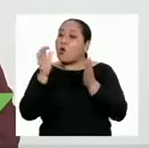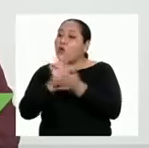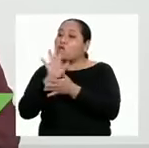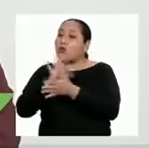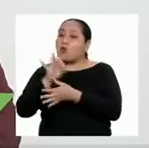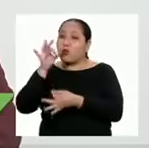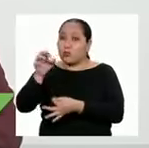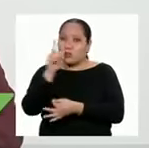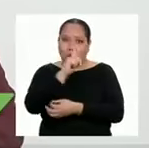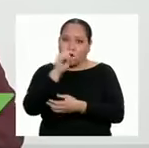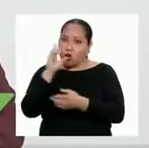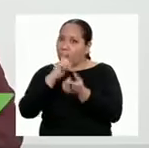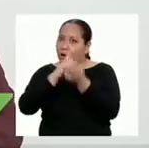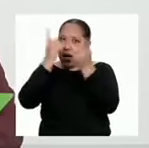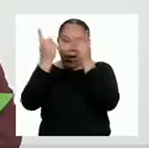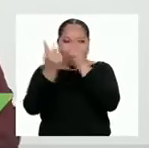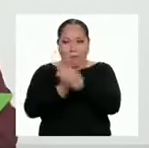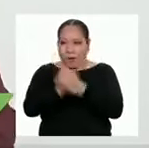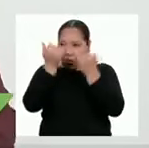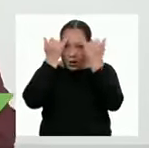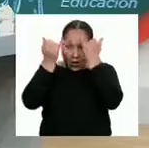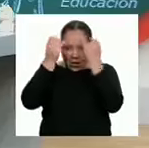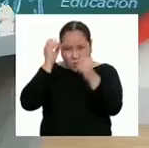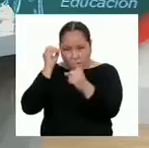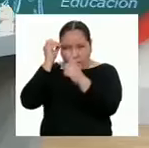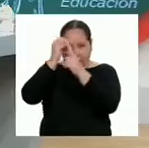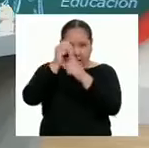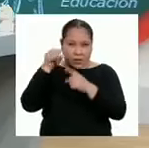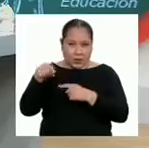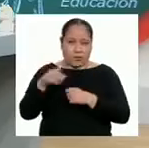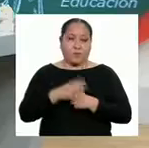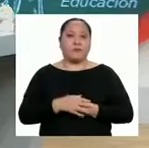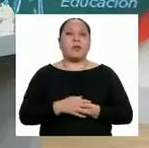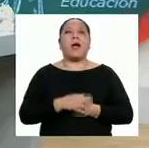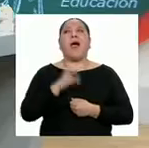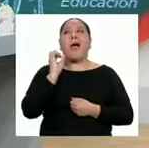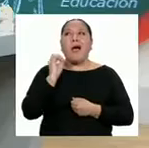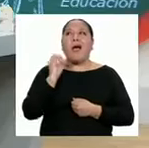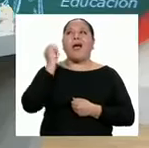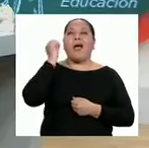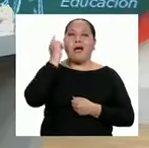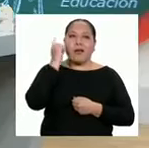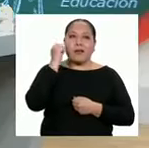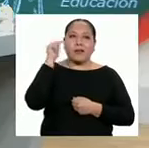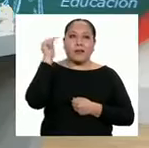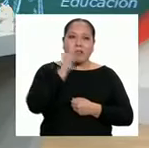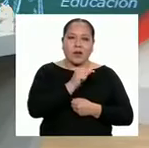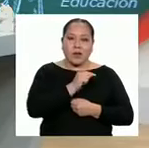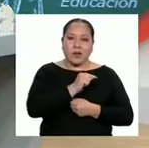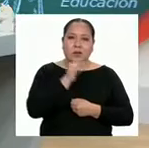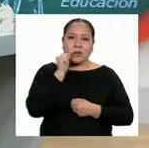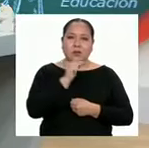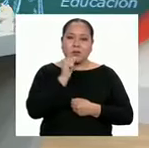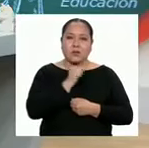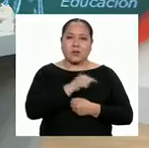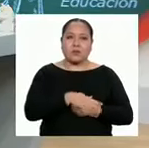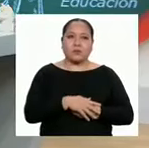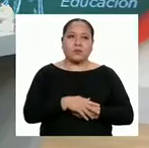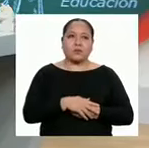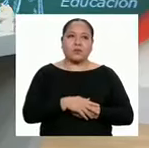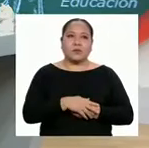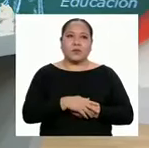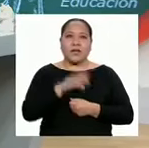pero sin cambiar la intención original del autor. Entiendo, eso quiere decir que a diferencia de